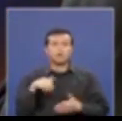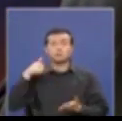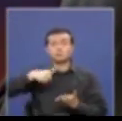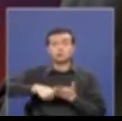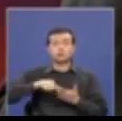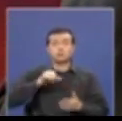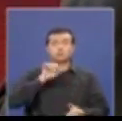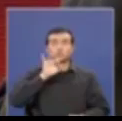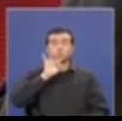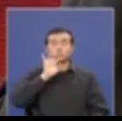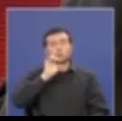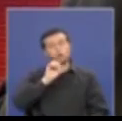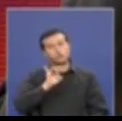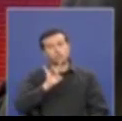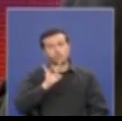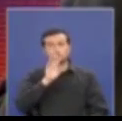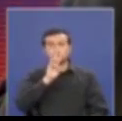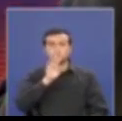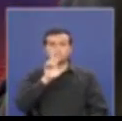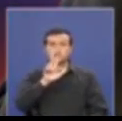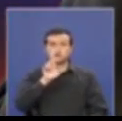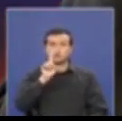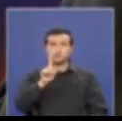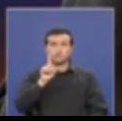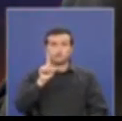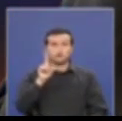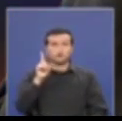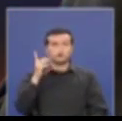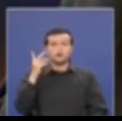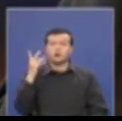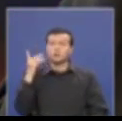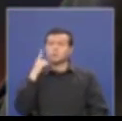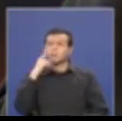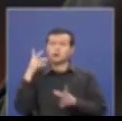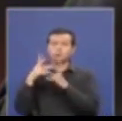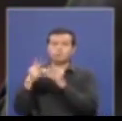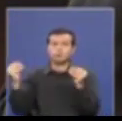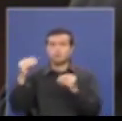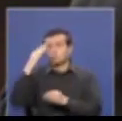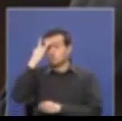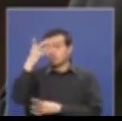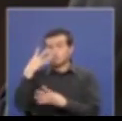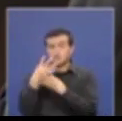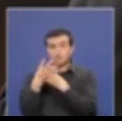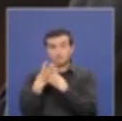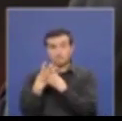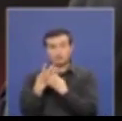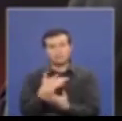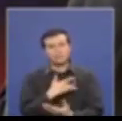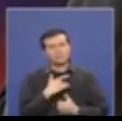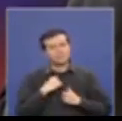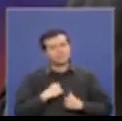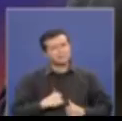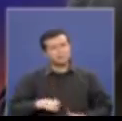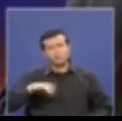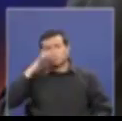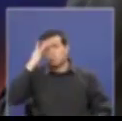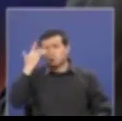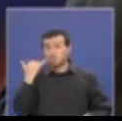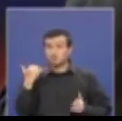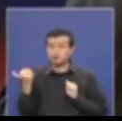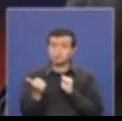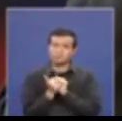cédula 98364961, está ausente en nuestro hogar, ya que está en prisión. Y estamos muy tristes porque no